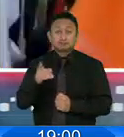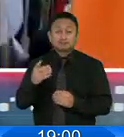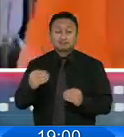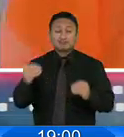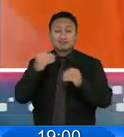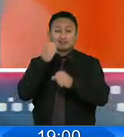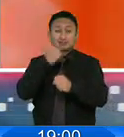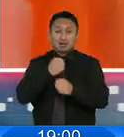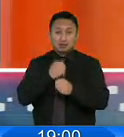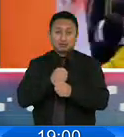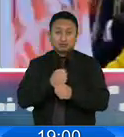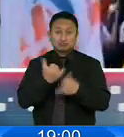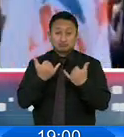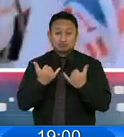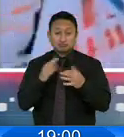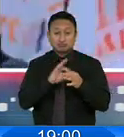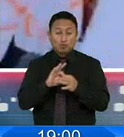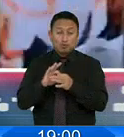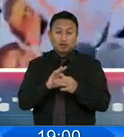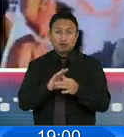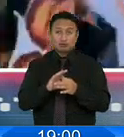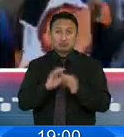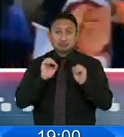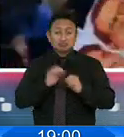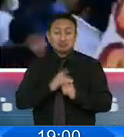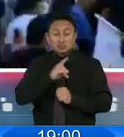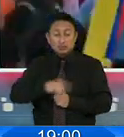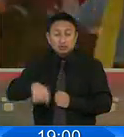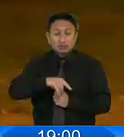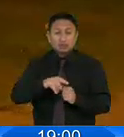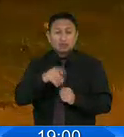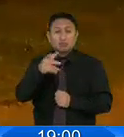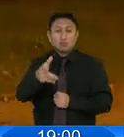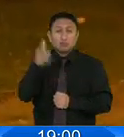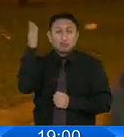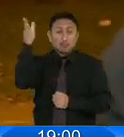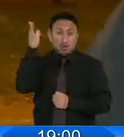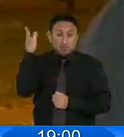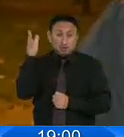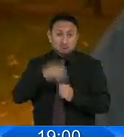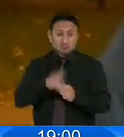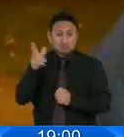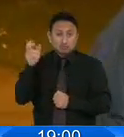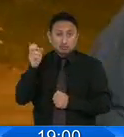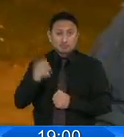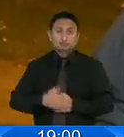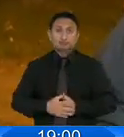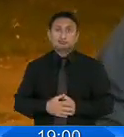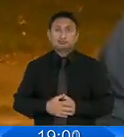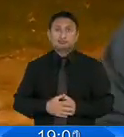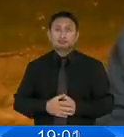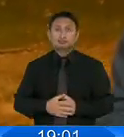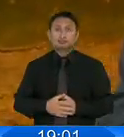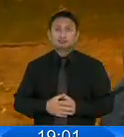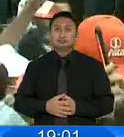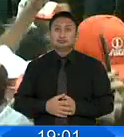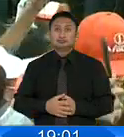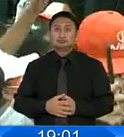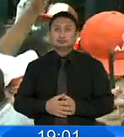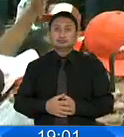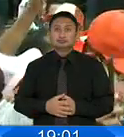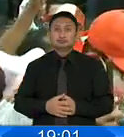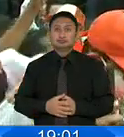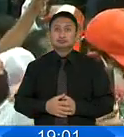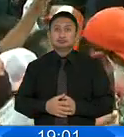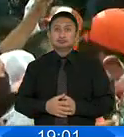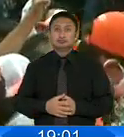este momento, compañeros, vamos a escuchar precisamente lo que fueron las palabras de Andrés Arauz. Han sido